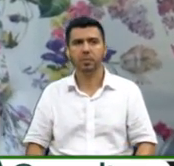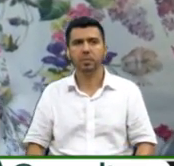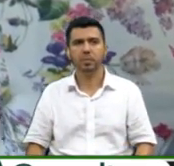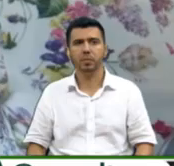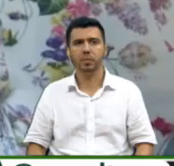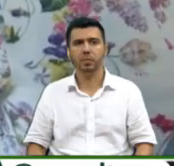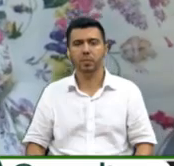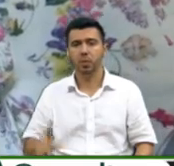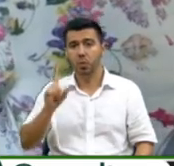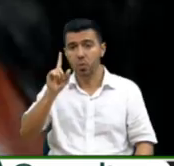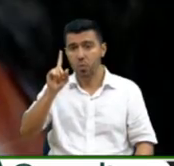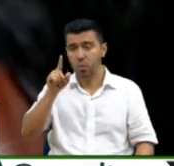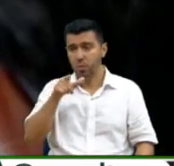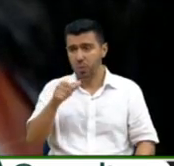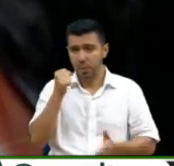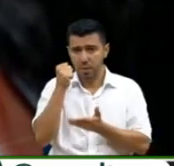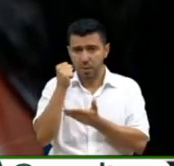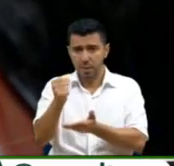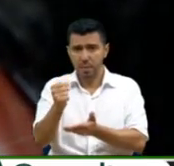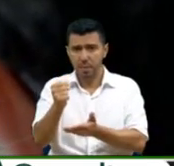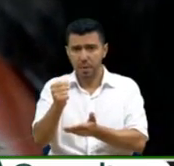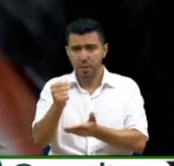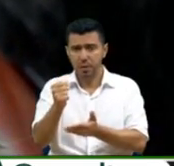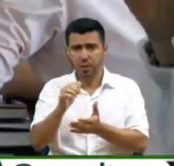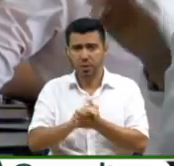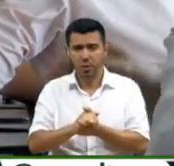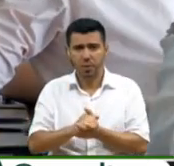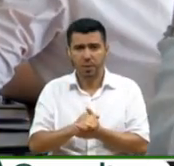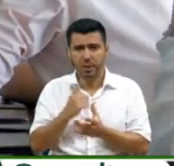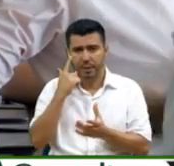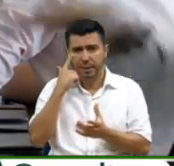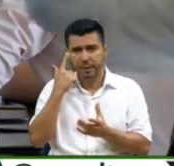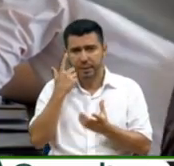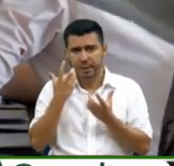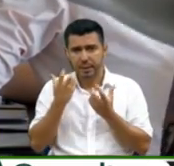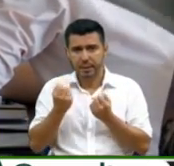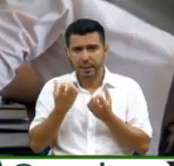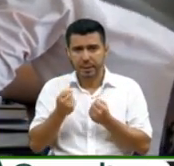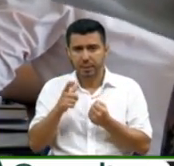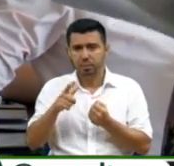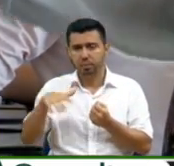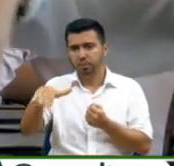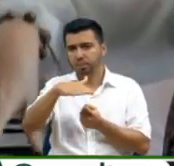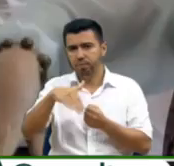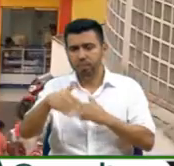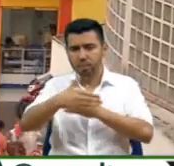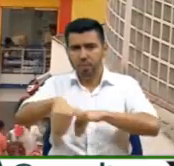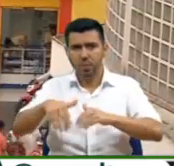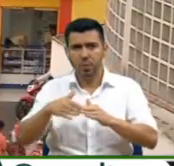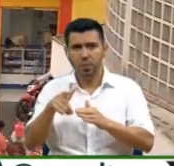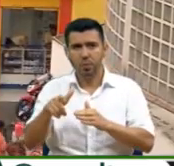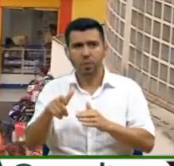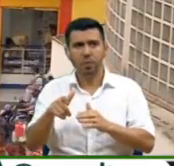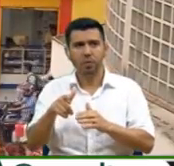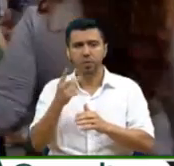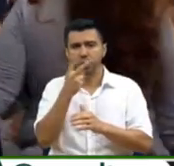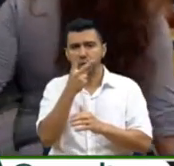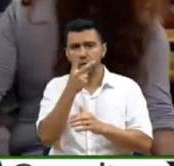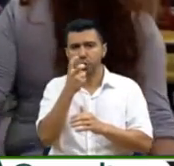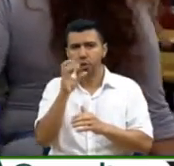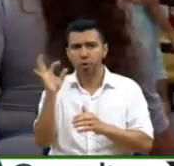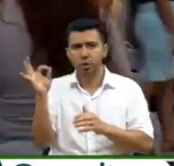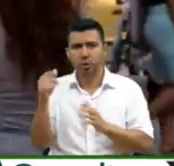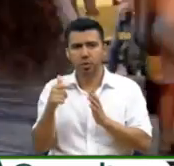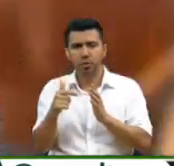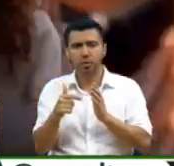Una de las inversiones más ambiciosas que tiene proyectado el gobierno municipal es el espacio público, con una cifra cercana a los 200 mil